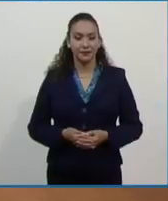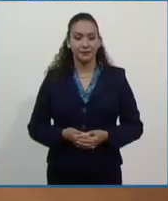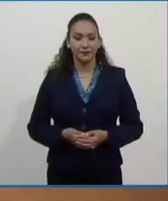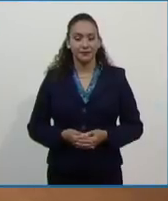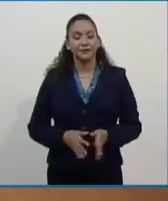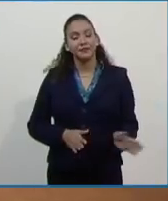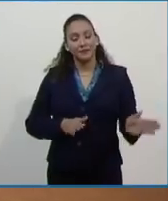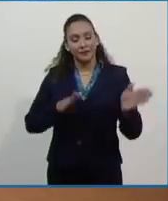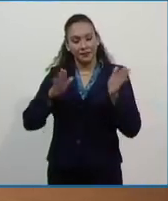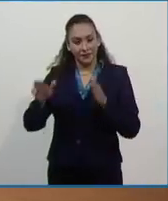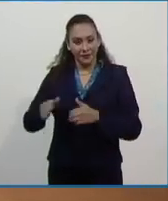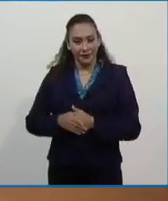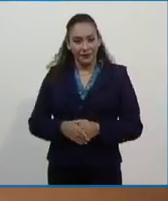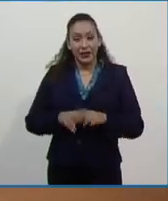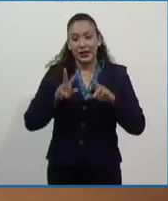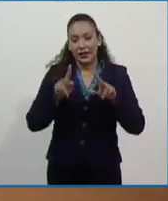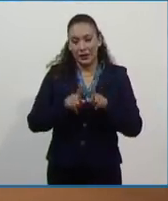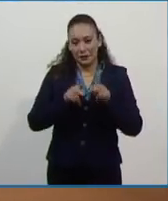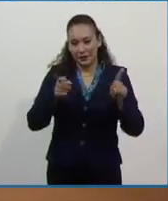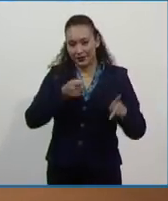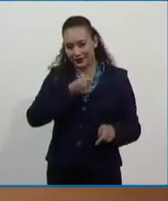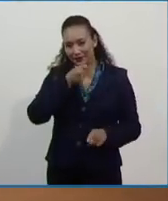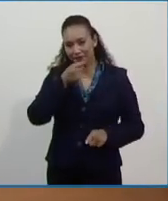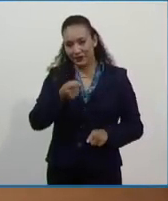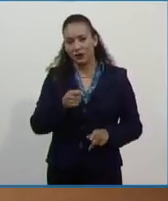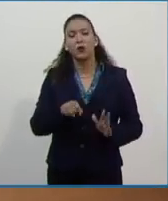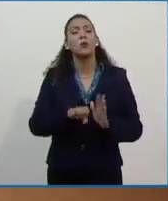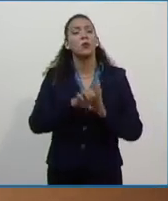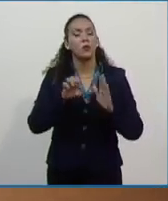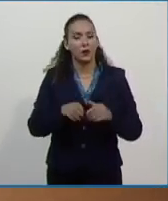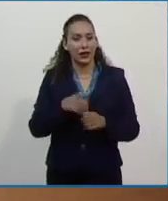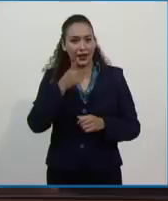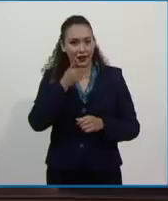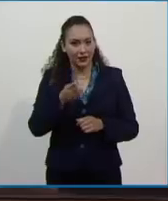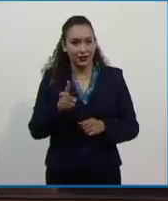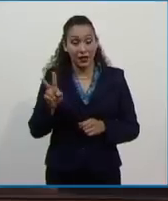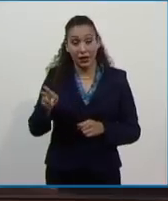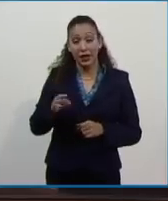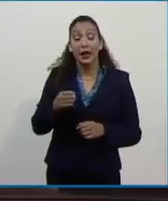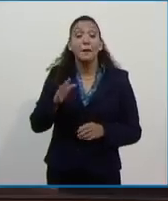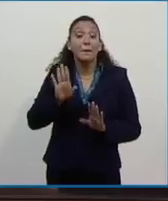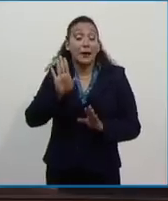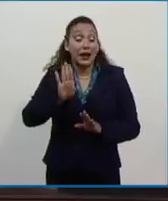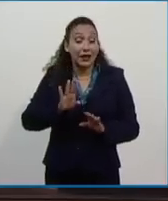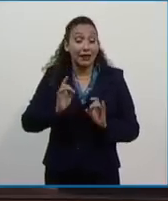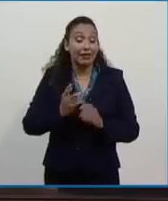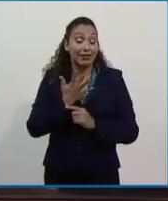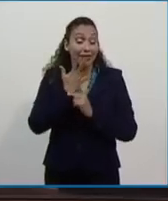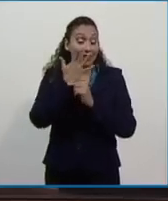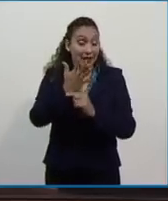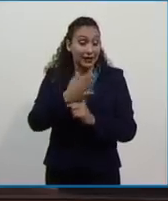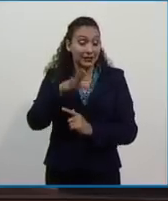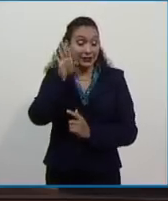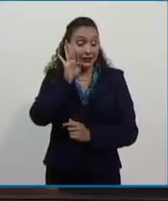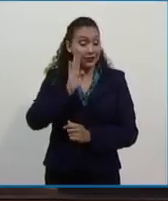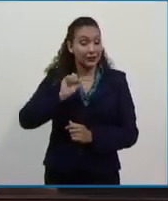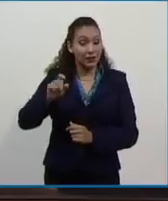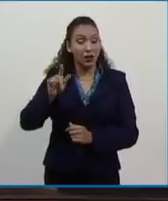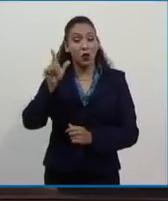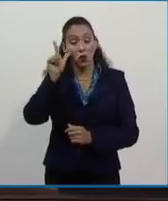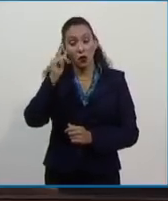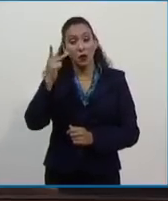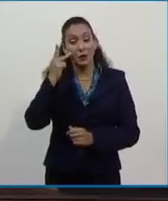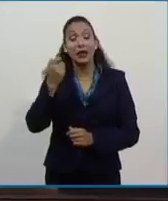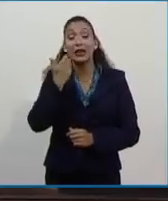Y ante las versiones periodísticas en torno a la supuesta solicitud de renuncia de la ministra presidenta Norma Lucía Piña Hernández, se informó